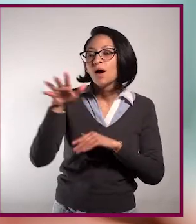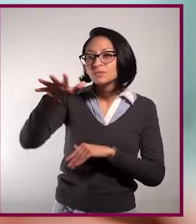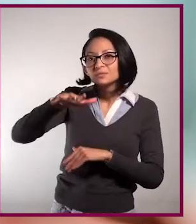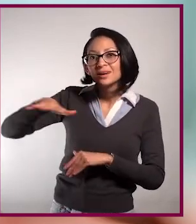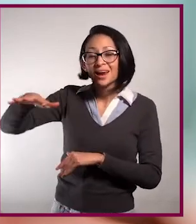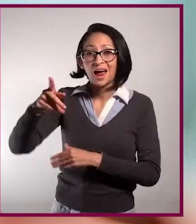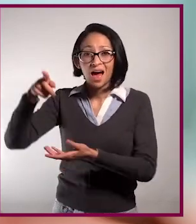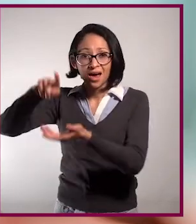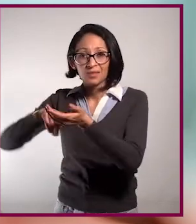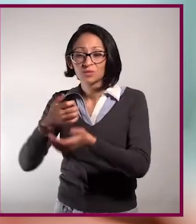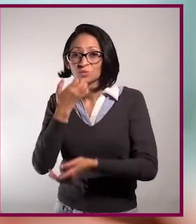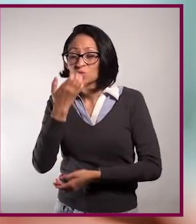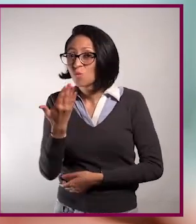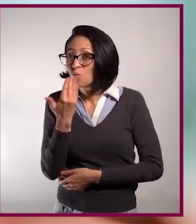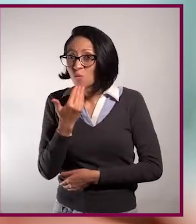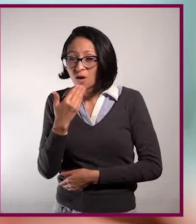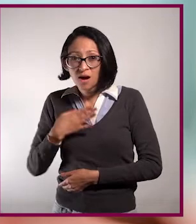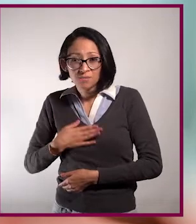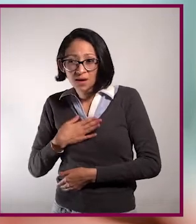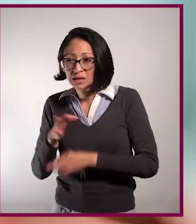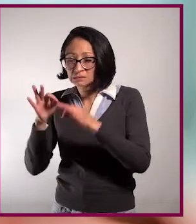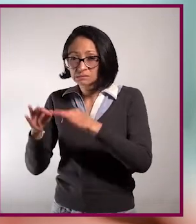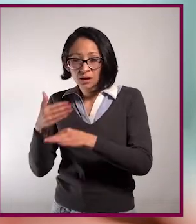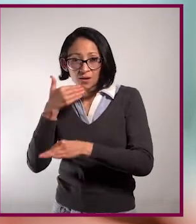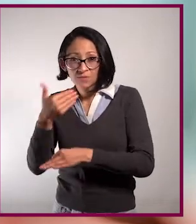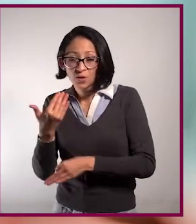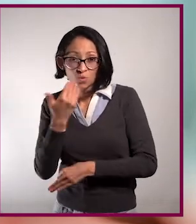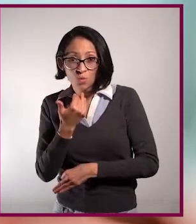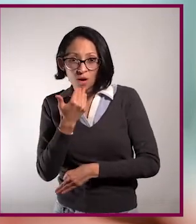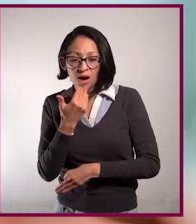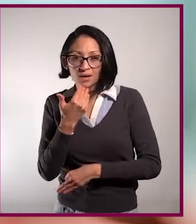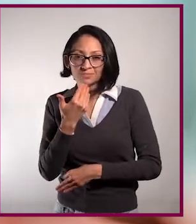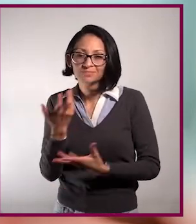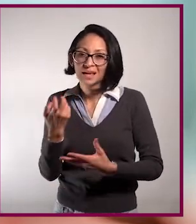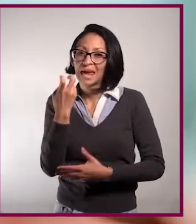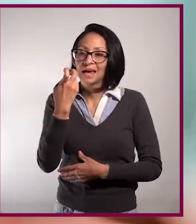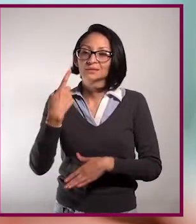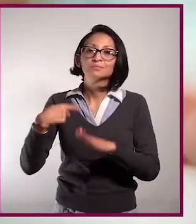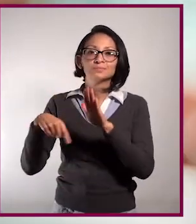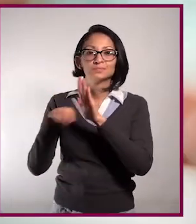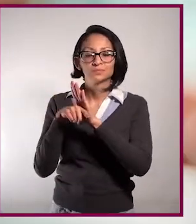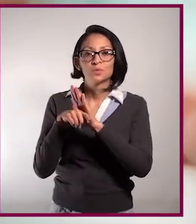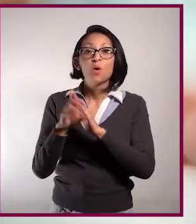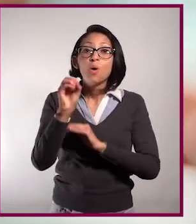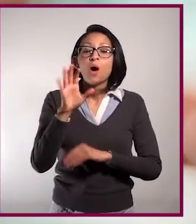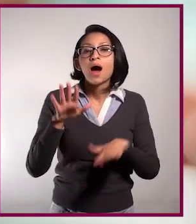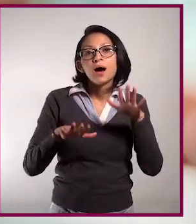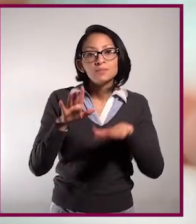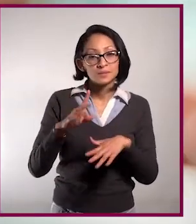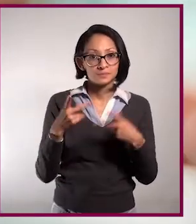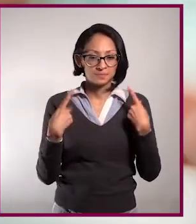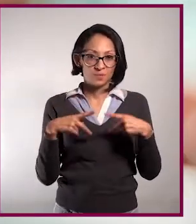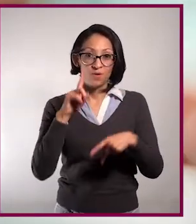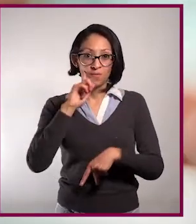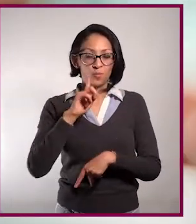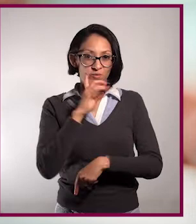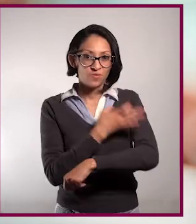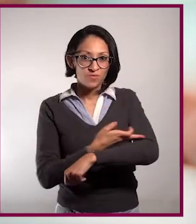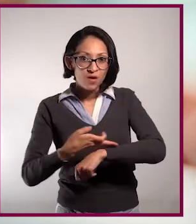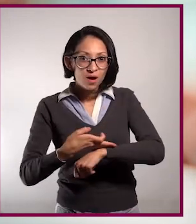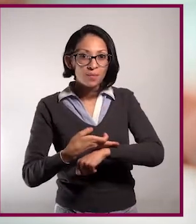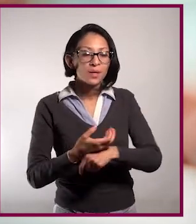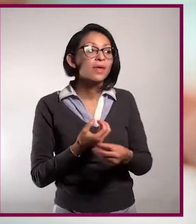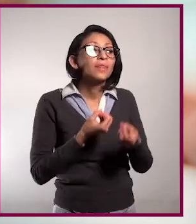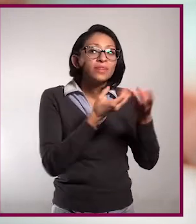y adolescentes cuando en sus escuelas no tienen las condiciones mínimas para su higiene menstrual o cuando las familias no cuentan con recursos